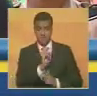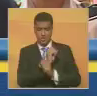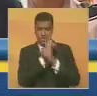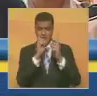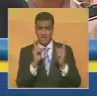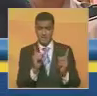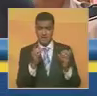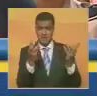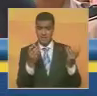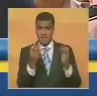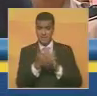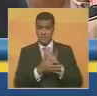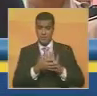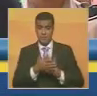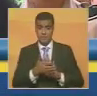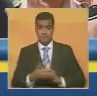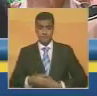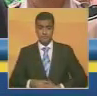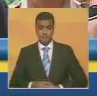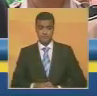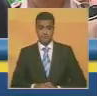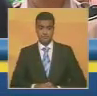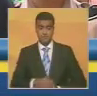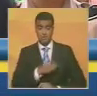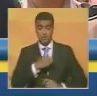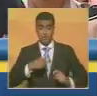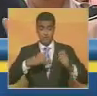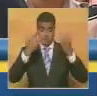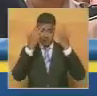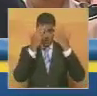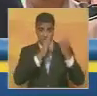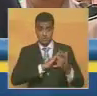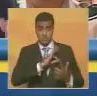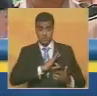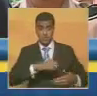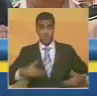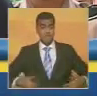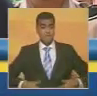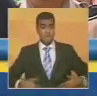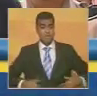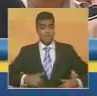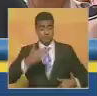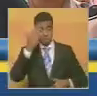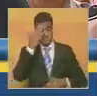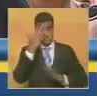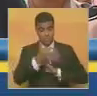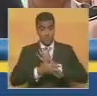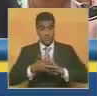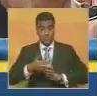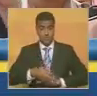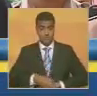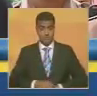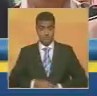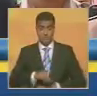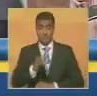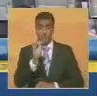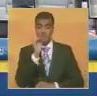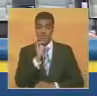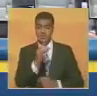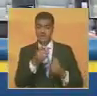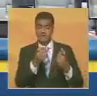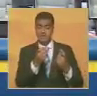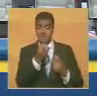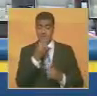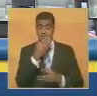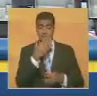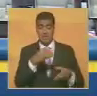claridad el tamaño del problema, nuestra inteligencia social y nuestro esfuerzo sabe que eso es un problema. Graterón denunció la falta de